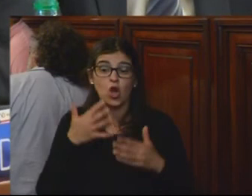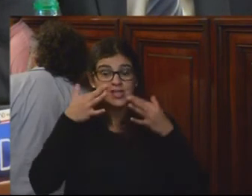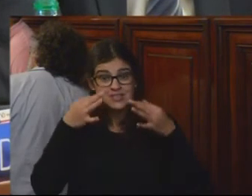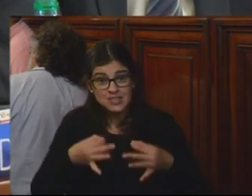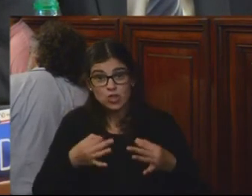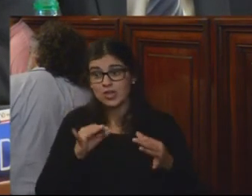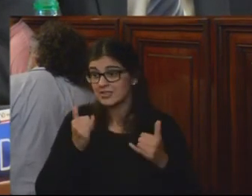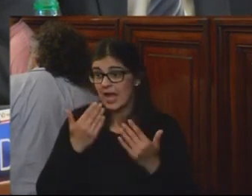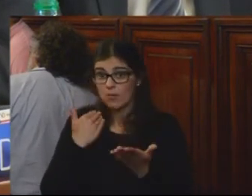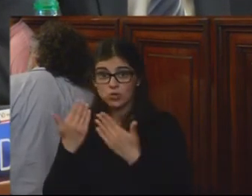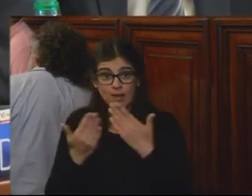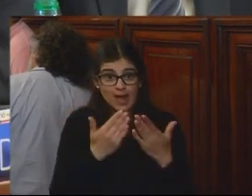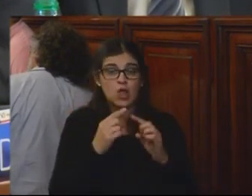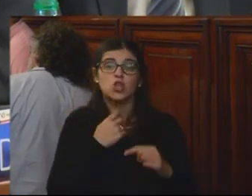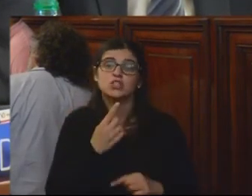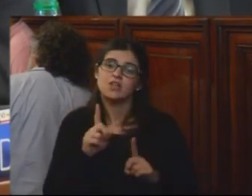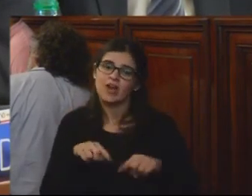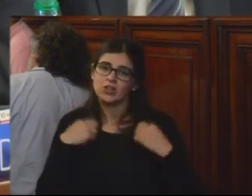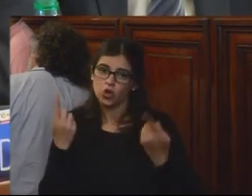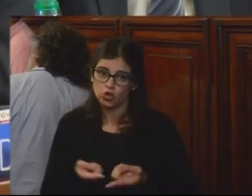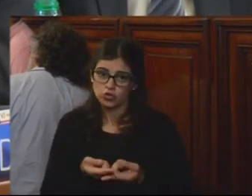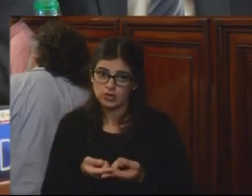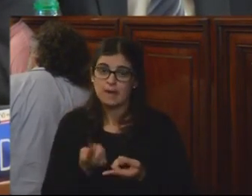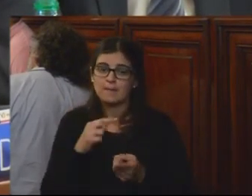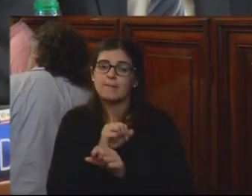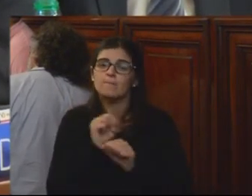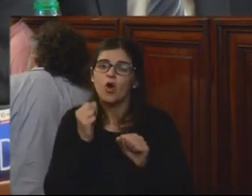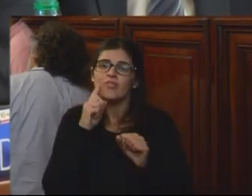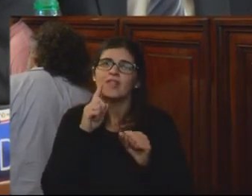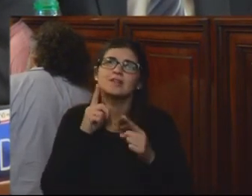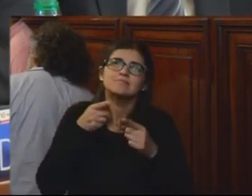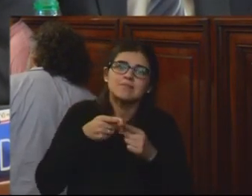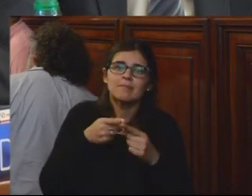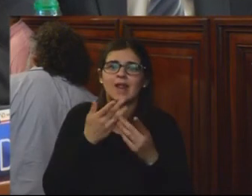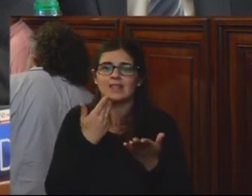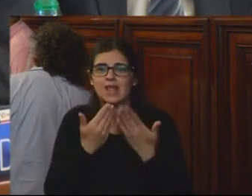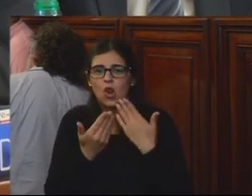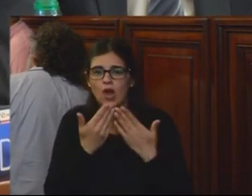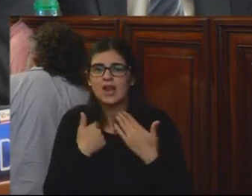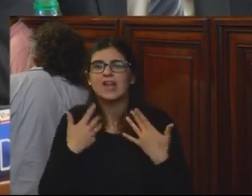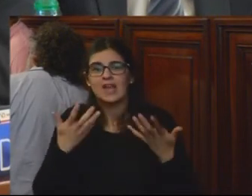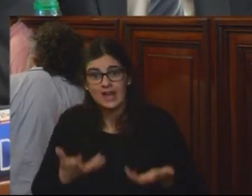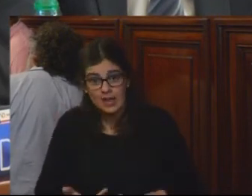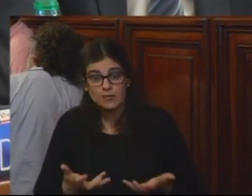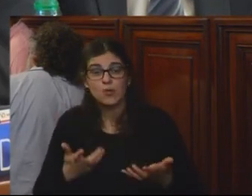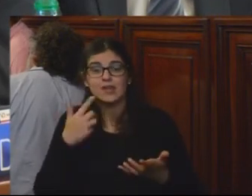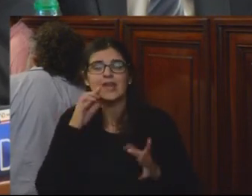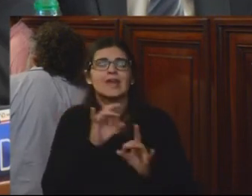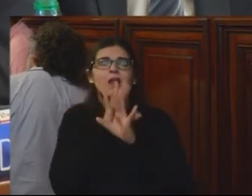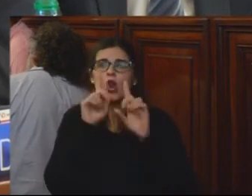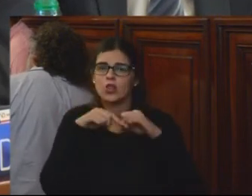hemos hablado nos sirva a todos para poder no encontrar el camino del diálogo que alentamos pero quiere que declara